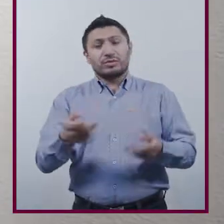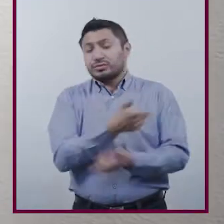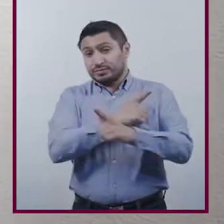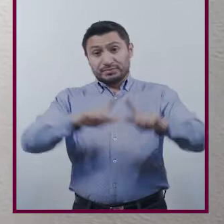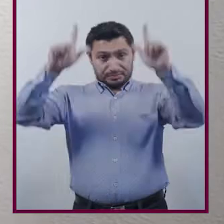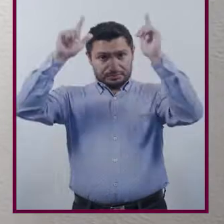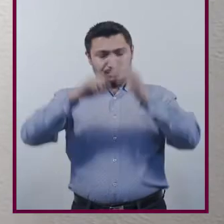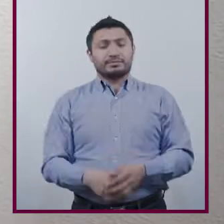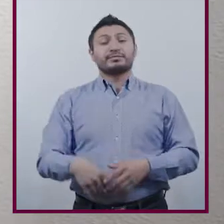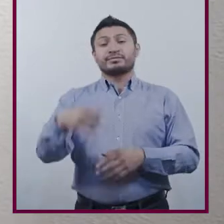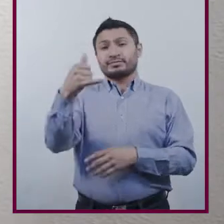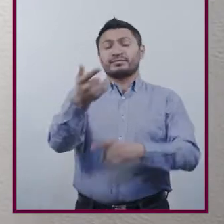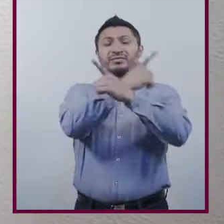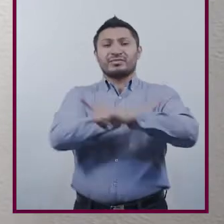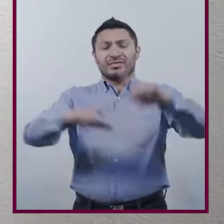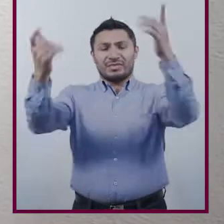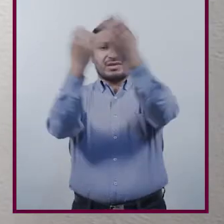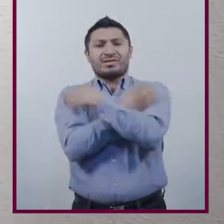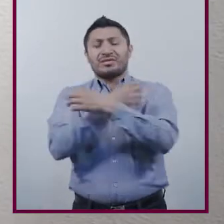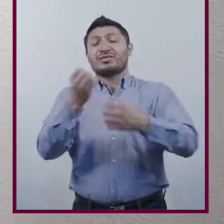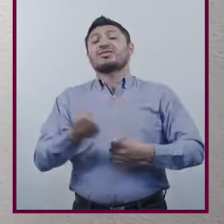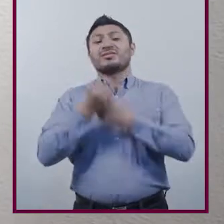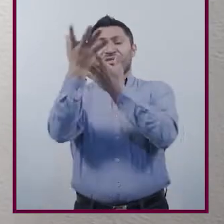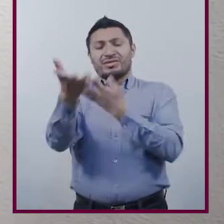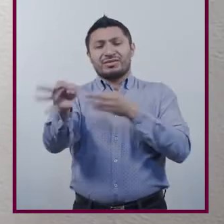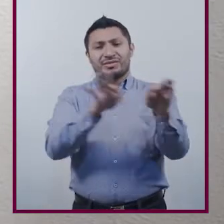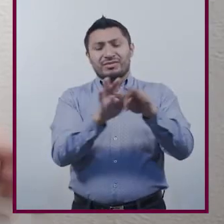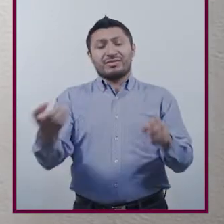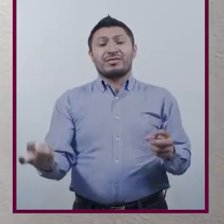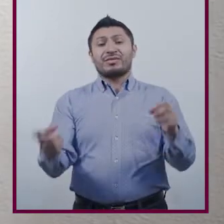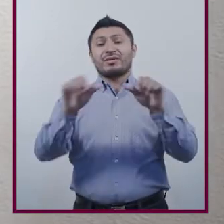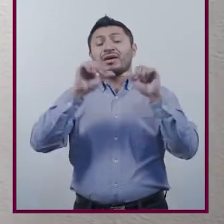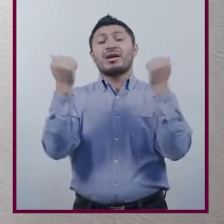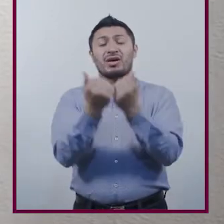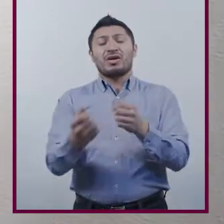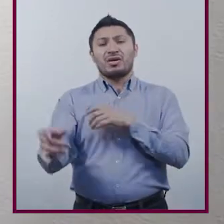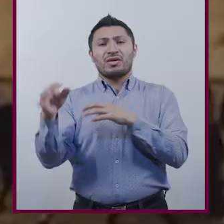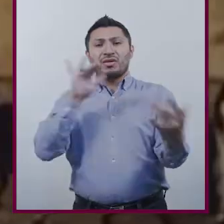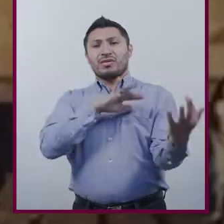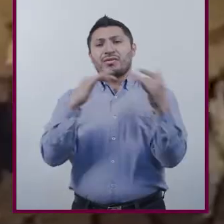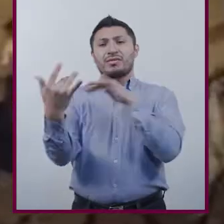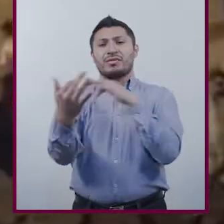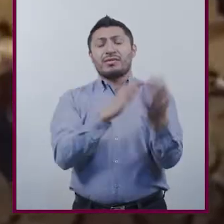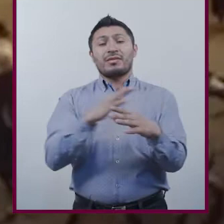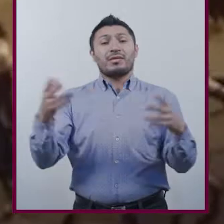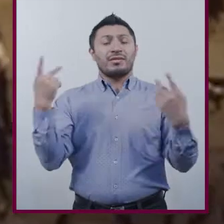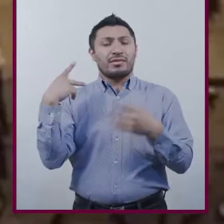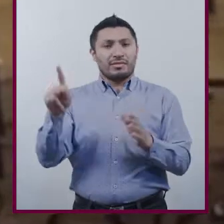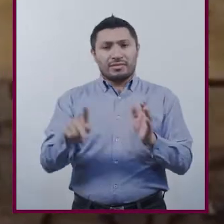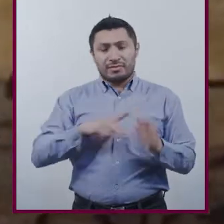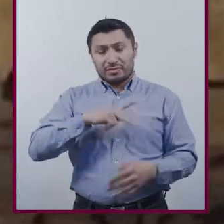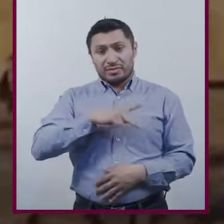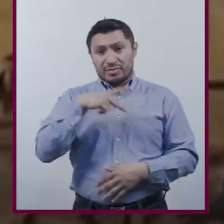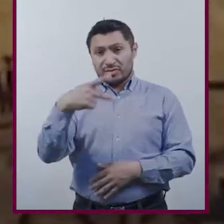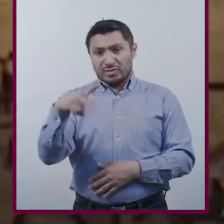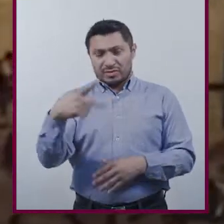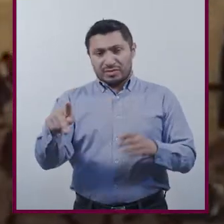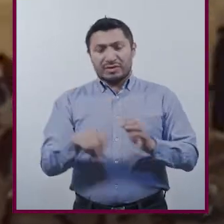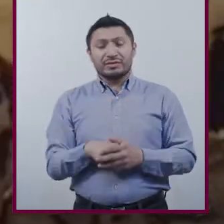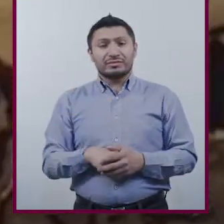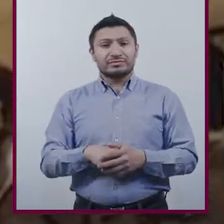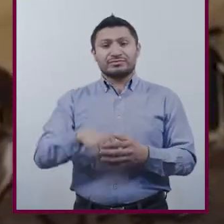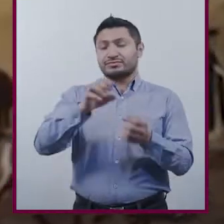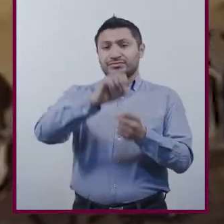la libertad de educación, expresión, trabajo, asociación, tránsito y propiedad. La Iglesia no aceptó la Constitución